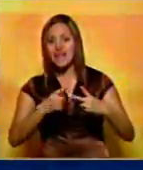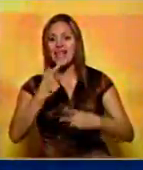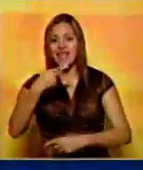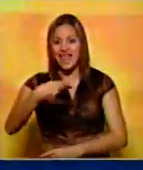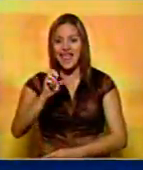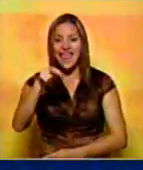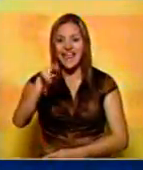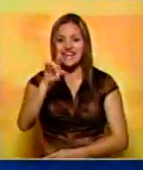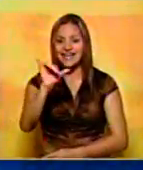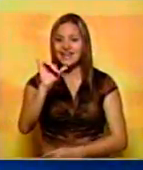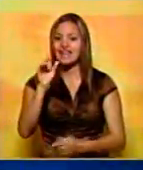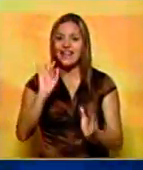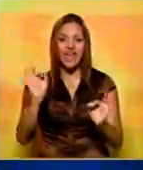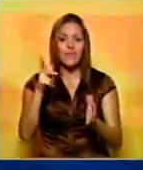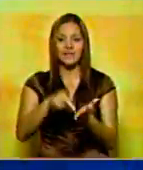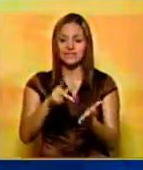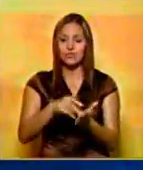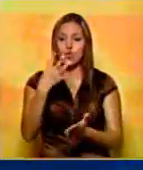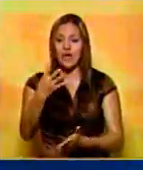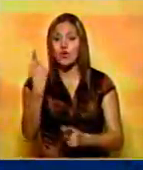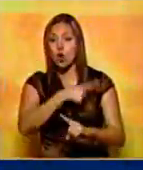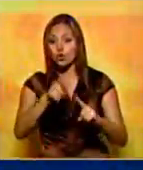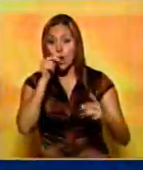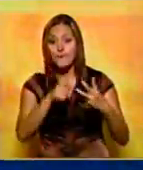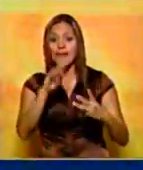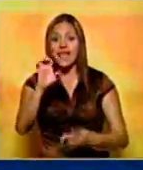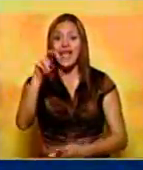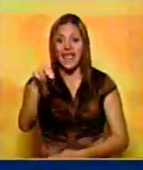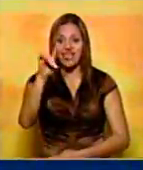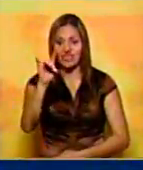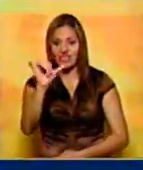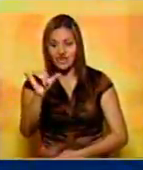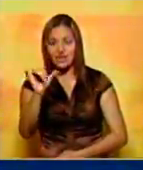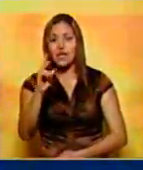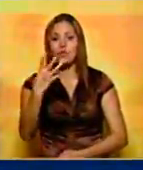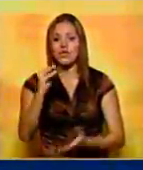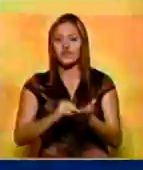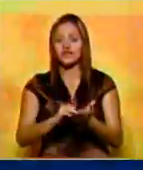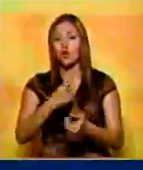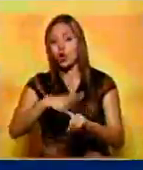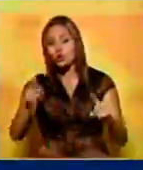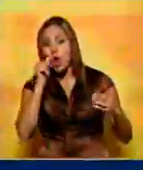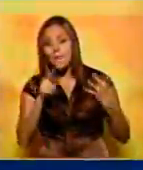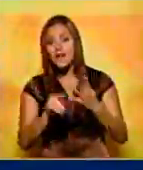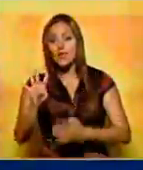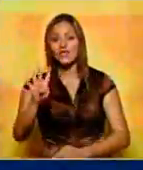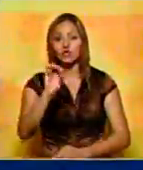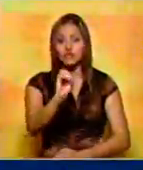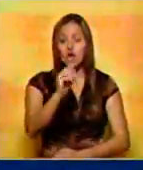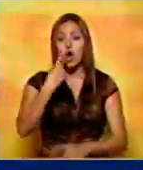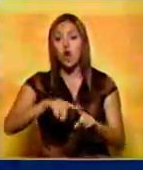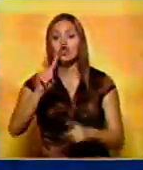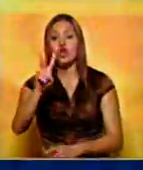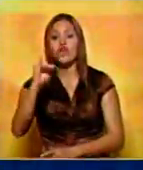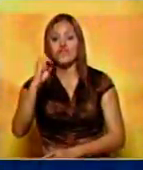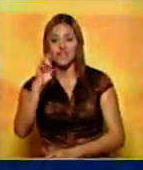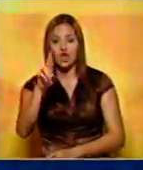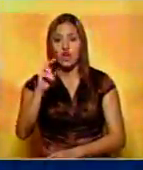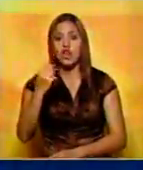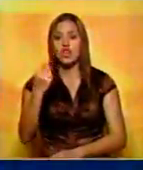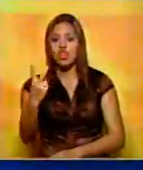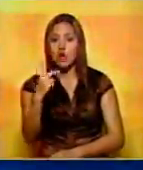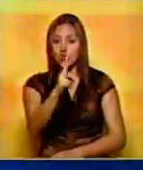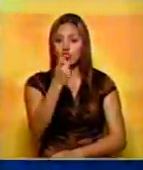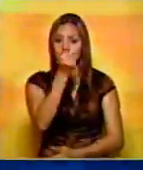y Andy Chávez anotó como corredor emergente. Por Detroit, Miguel Cabrera de 4-0 con dos ponches y Víctor Martínez de 2-1 con par de